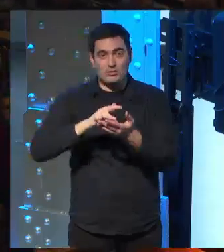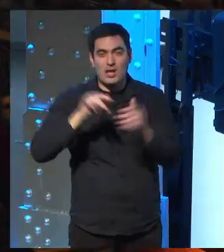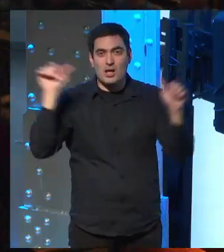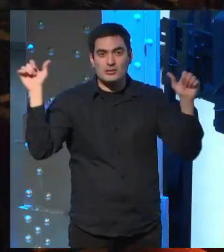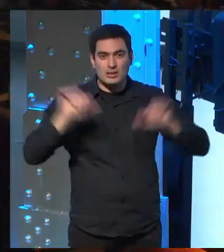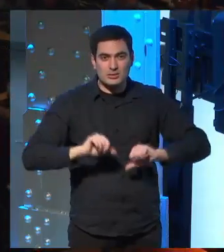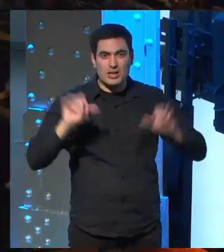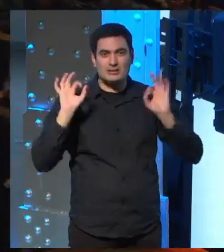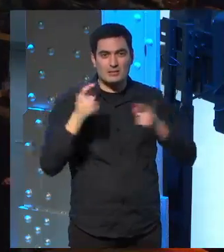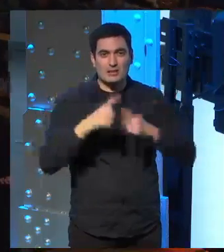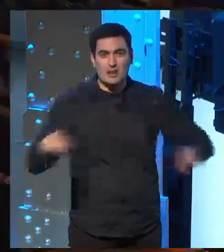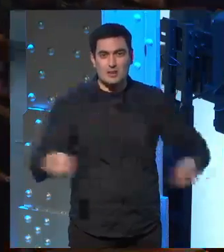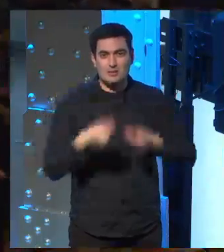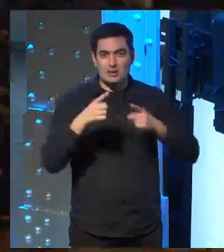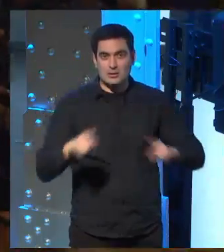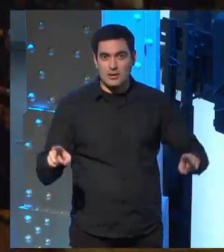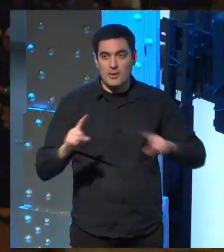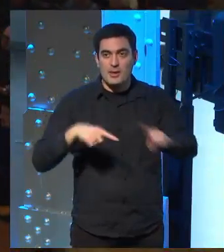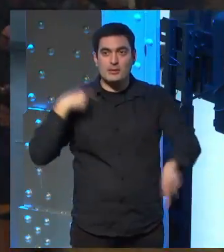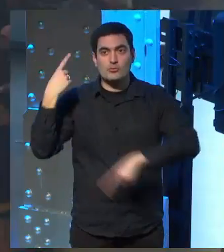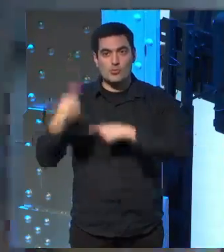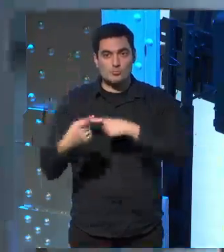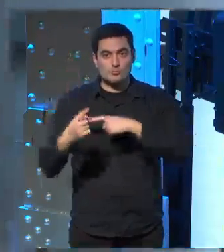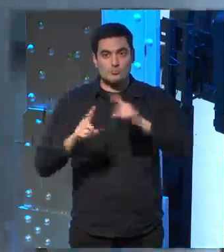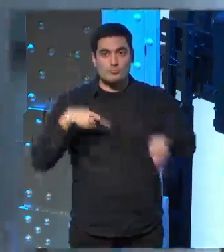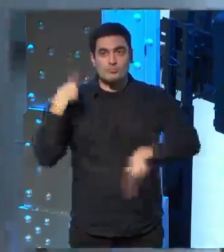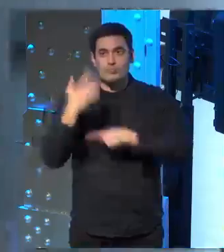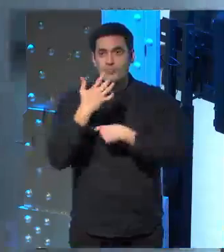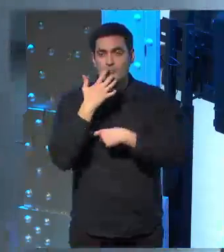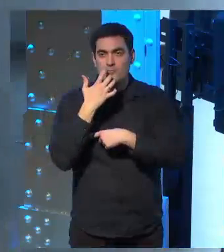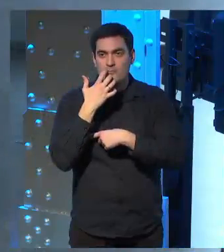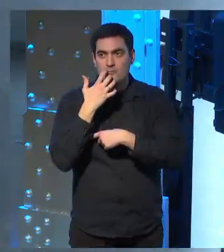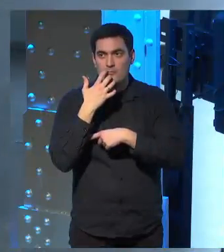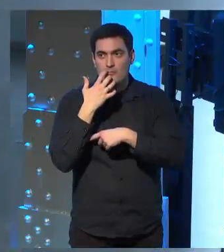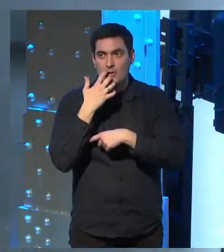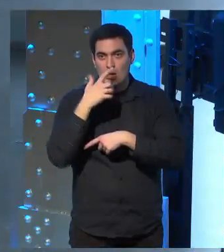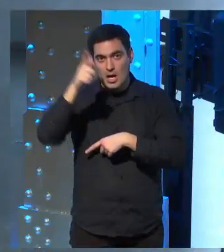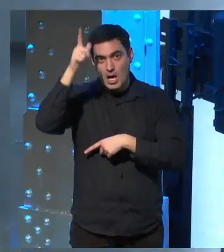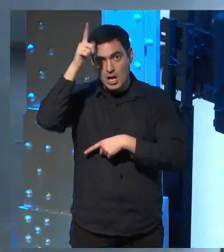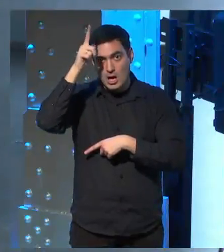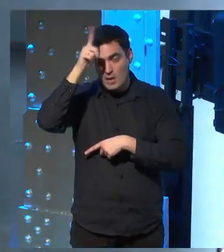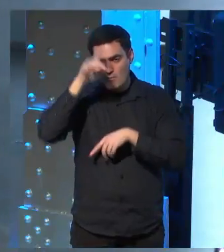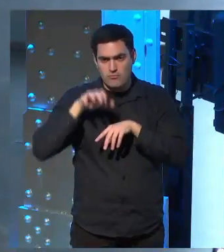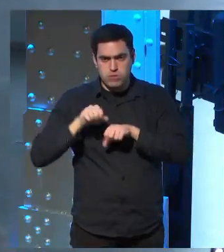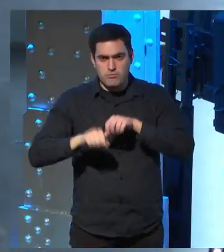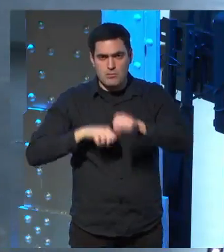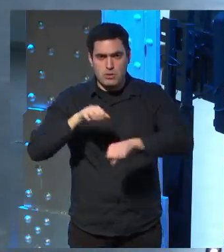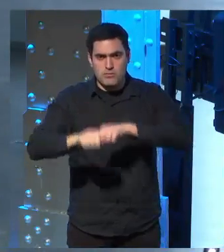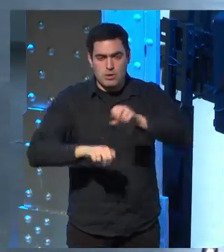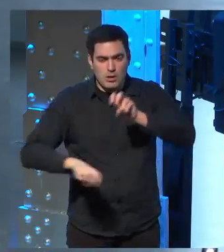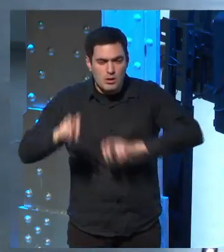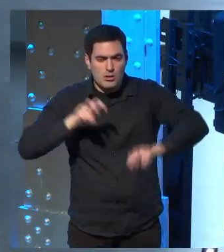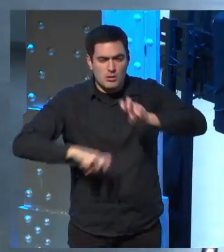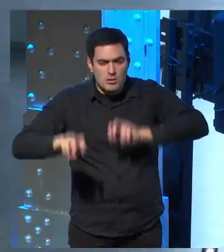crisis de la música después del predominio germánico, ¿no? A la búsqueda